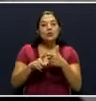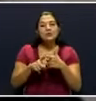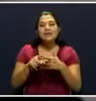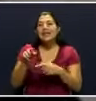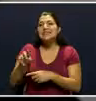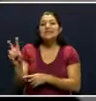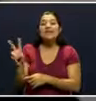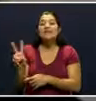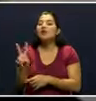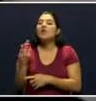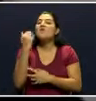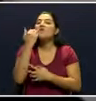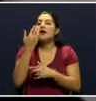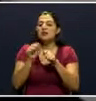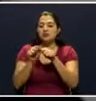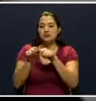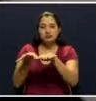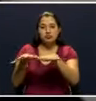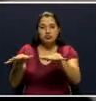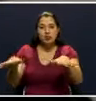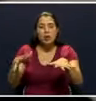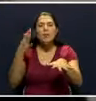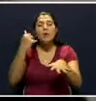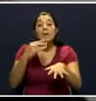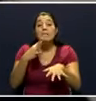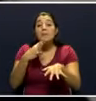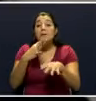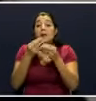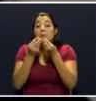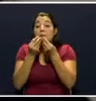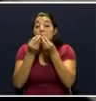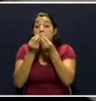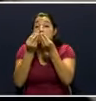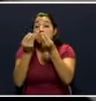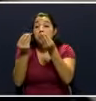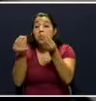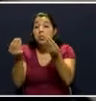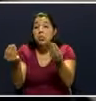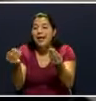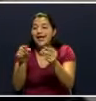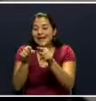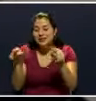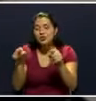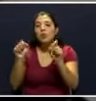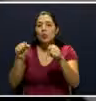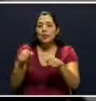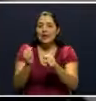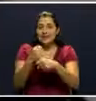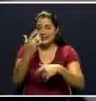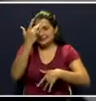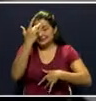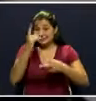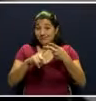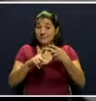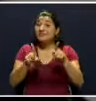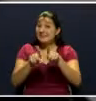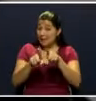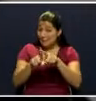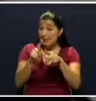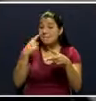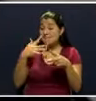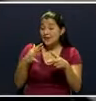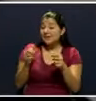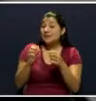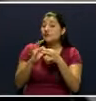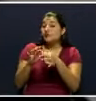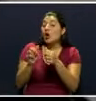superficie donde haya caído alguna gota, se transmite también por otras secreciones como las heces. También hay documentación ya que nos habla